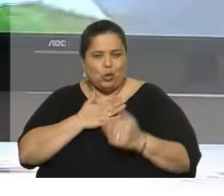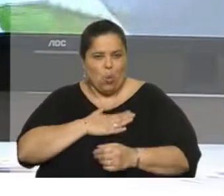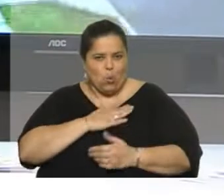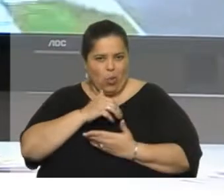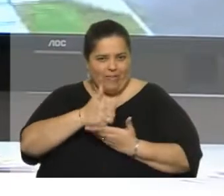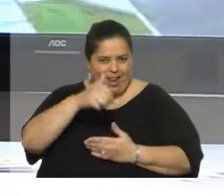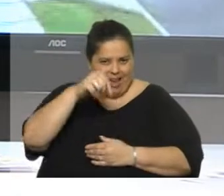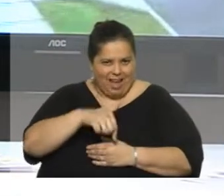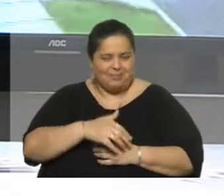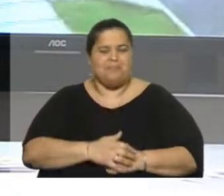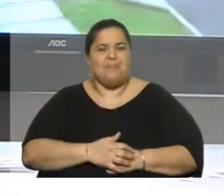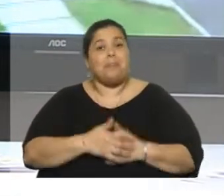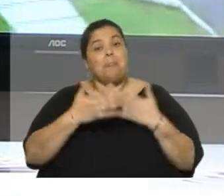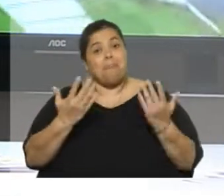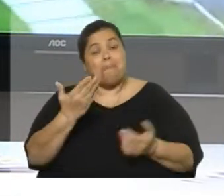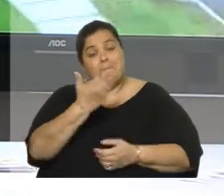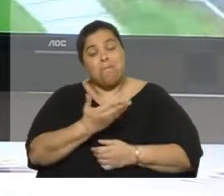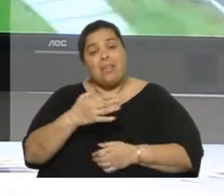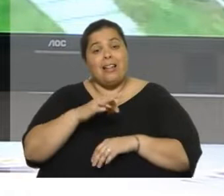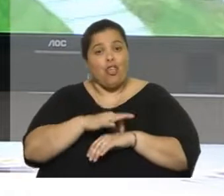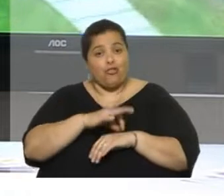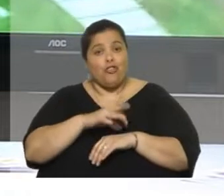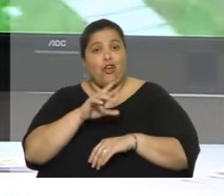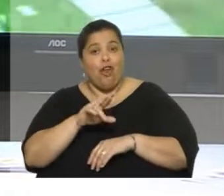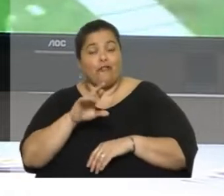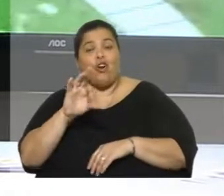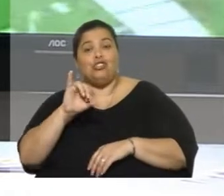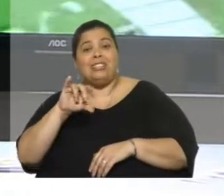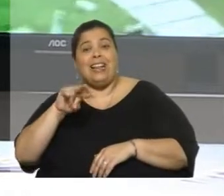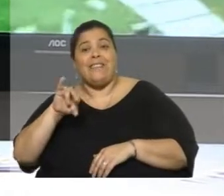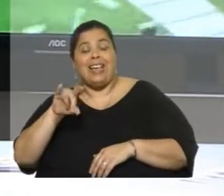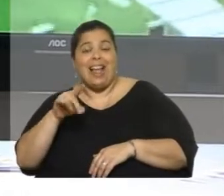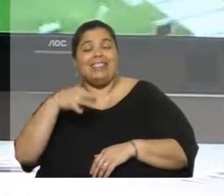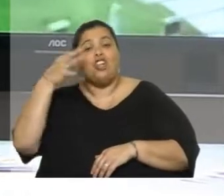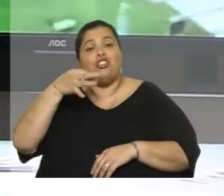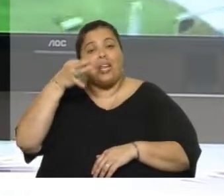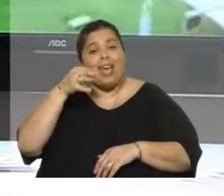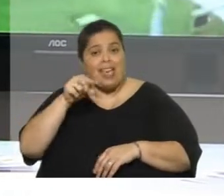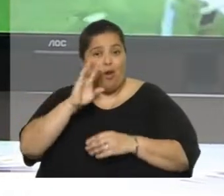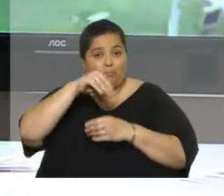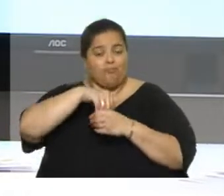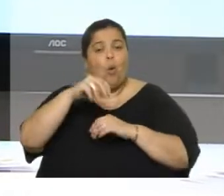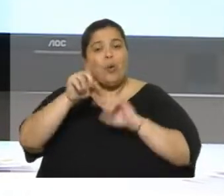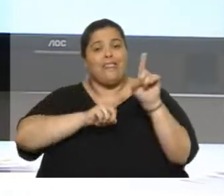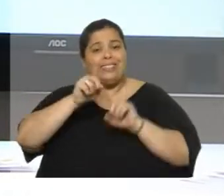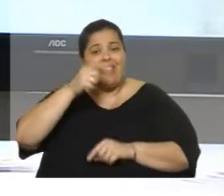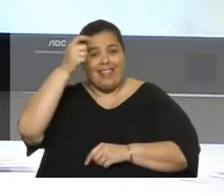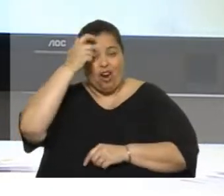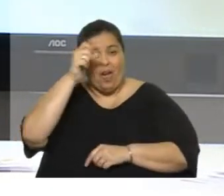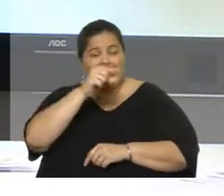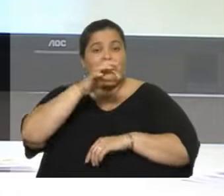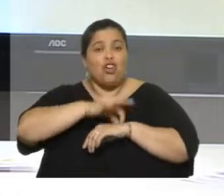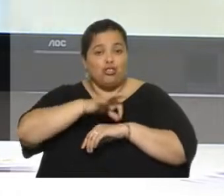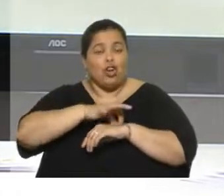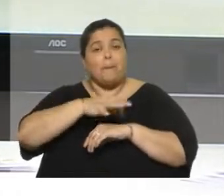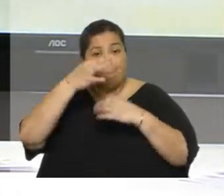por favor. El doctor Rodolfo Silveira es consejero en la Universidad Tecnológica, doctor en Medicina y en